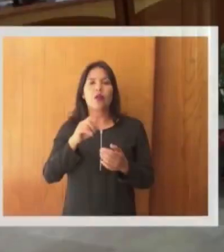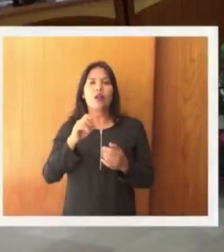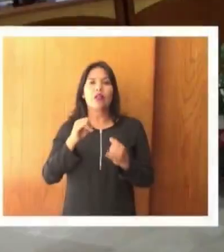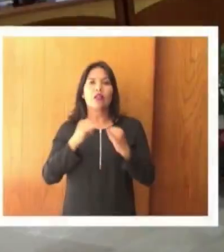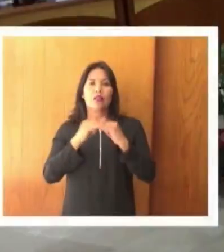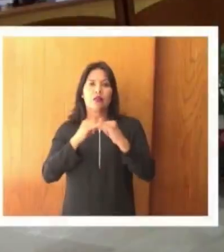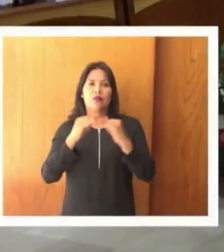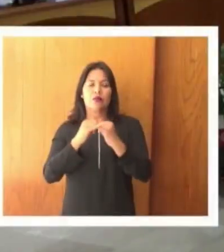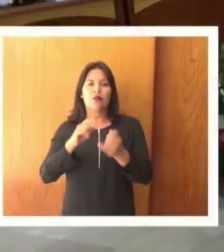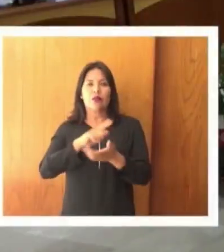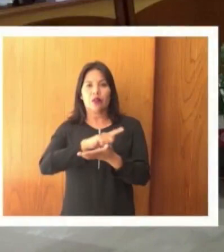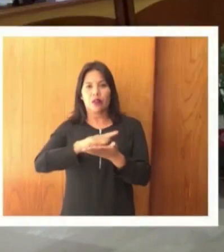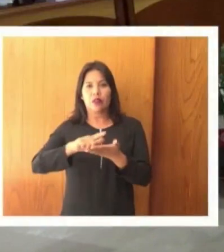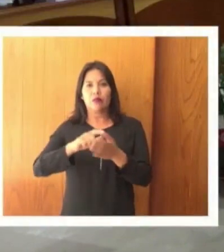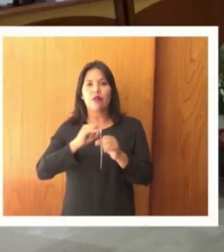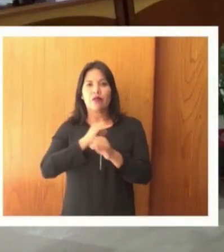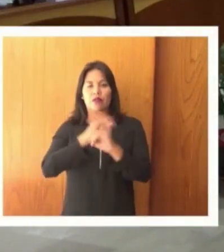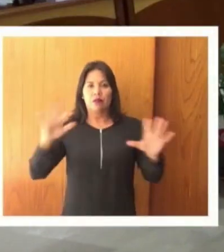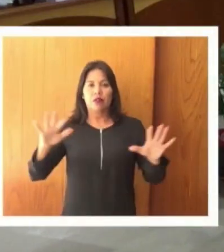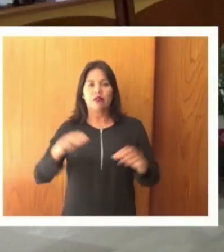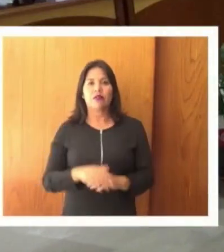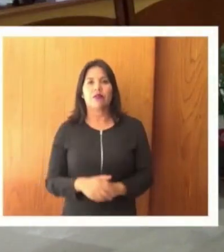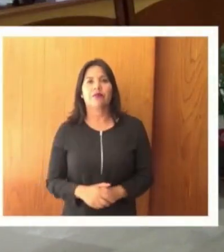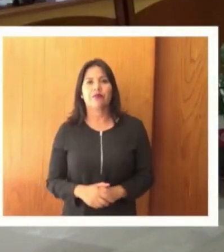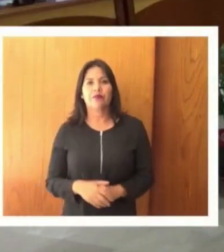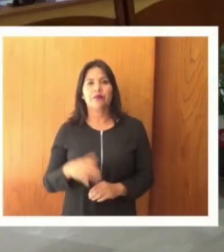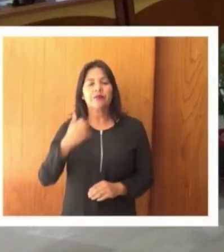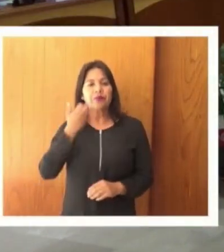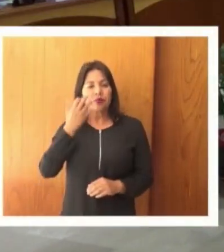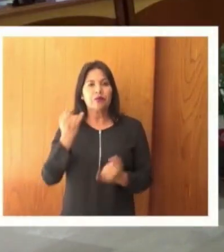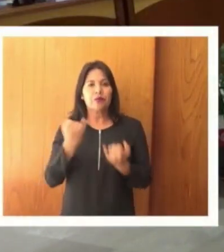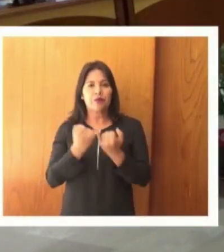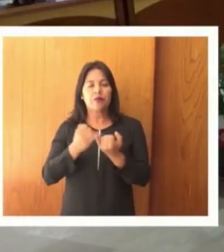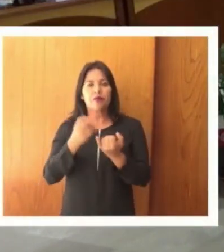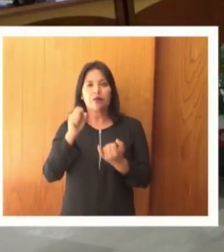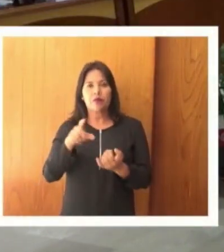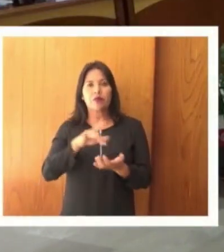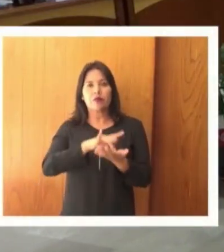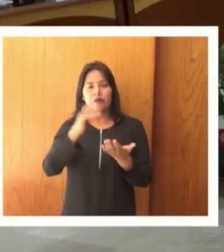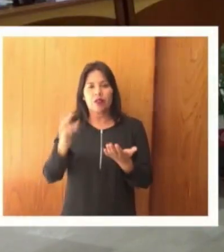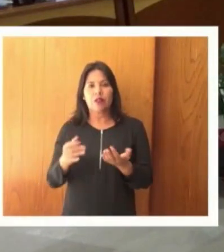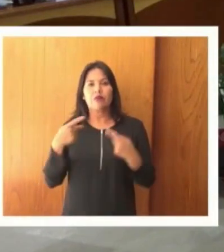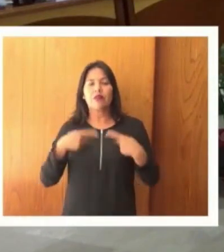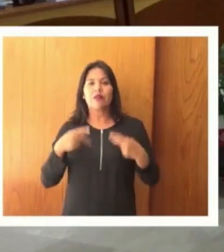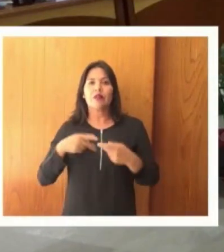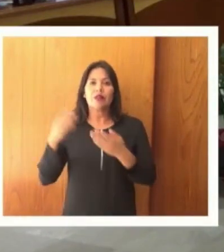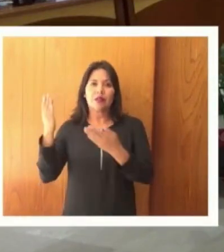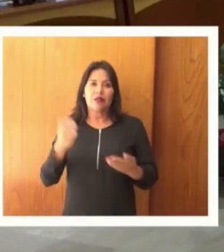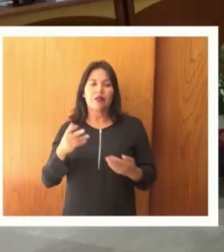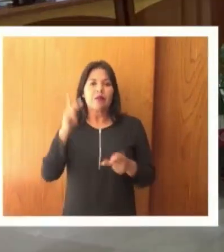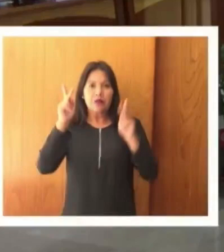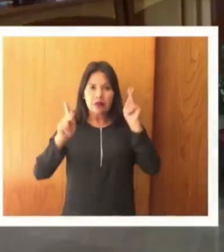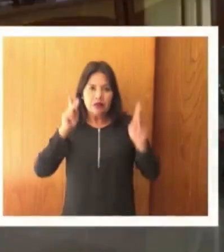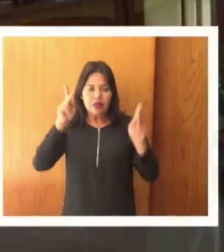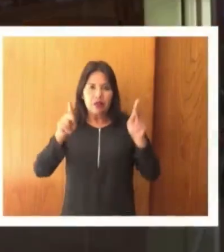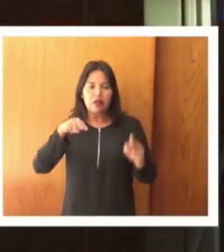Transparencia y Acceso a la Información. Quiero agradecer la presencia de la comisionada